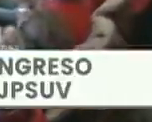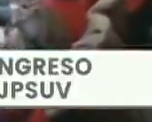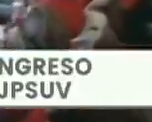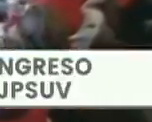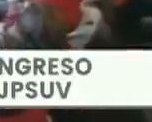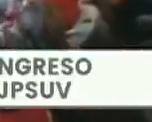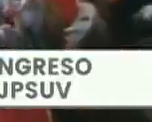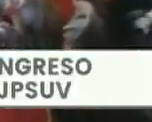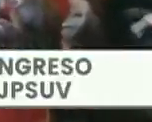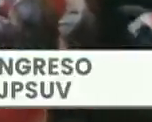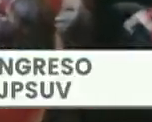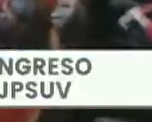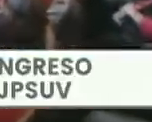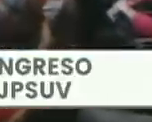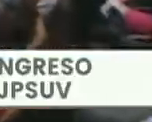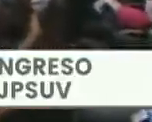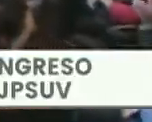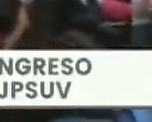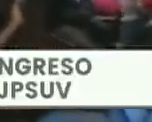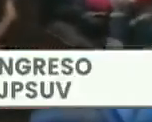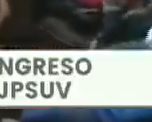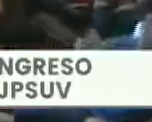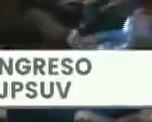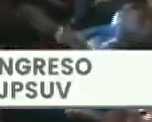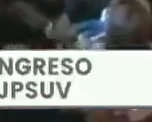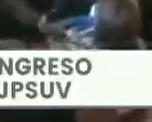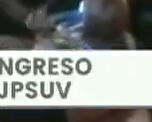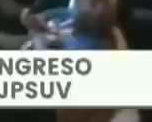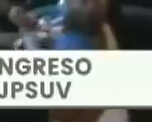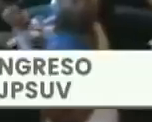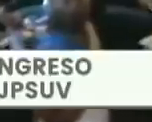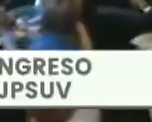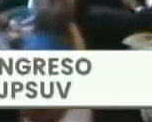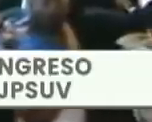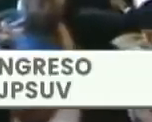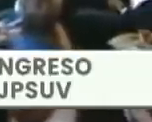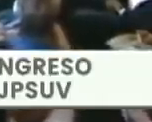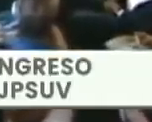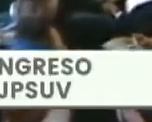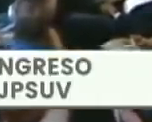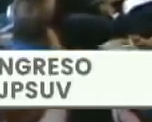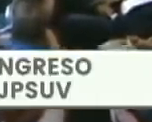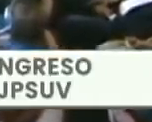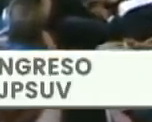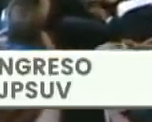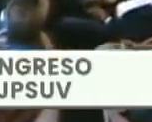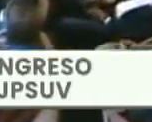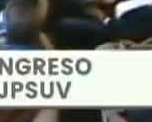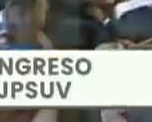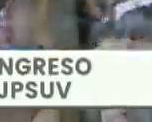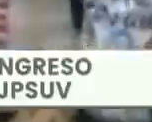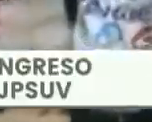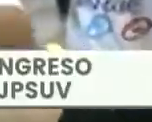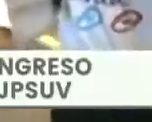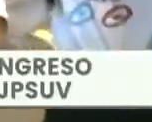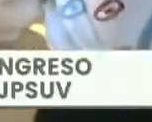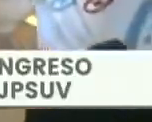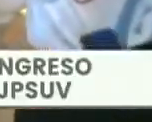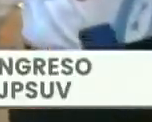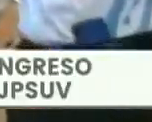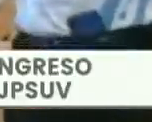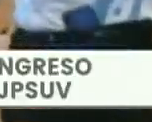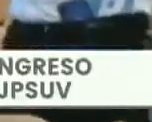Bienvenidos, bienvenidas. También a nuestros delegados sectoriales, más de